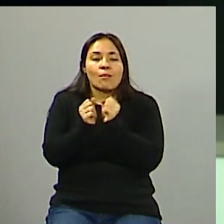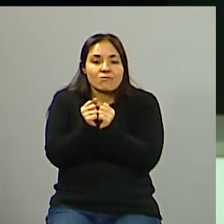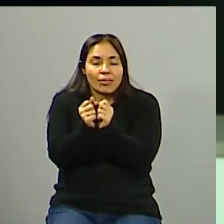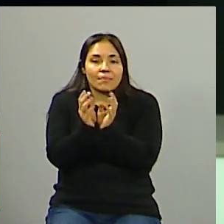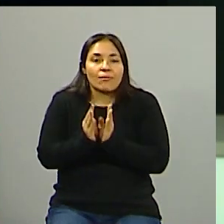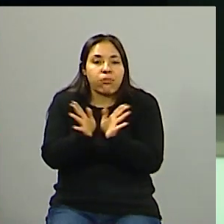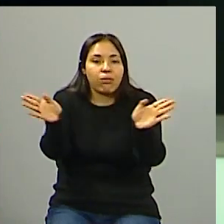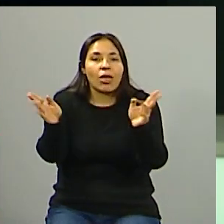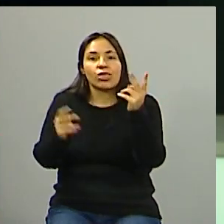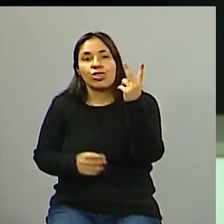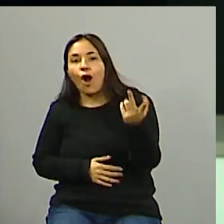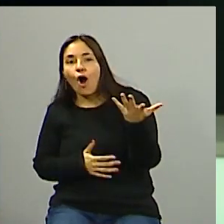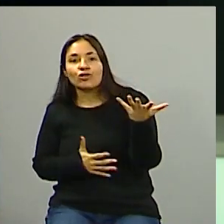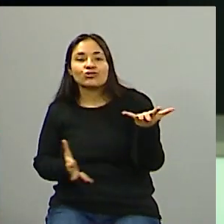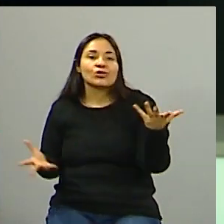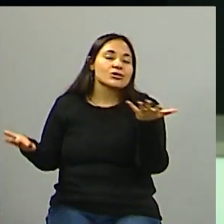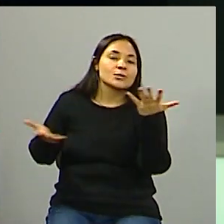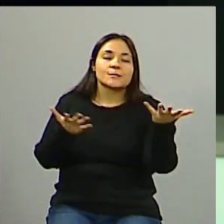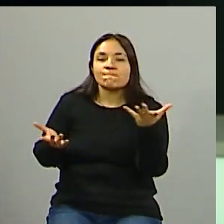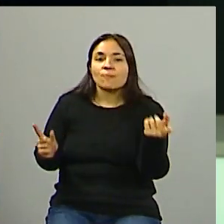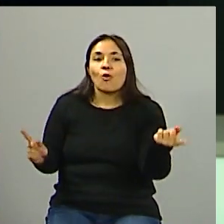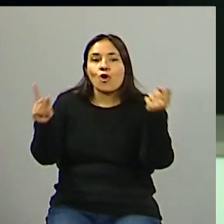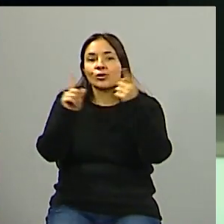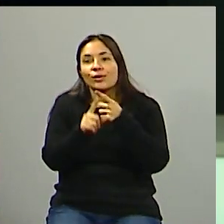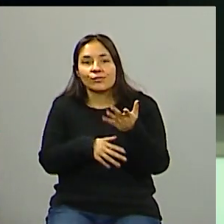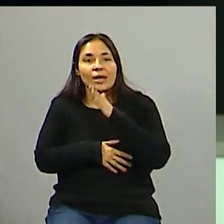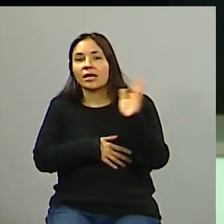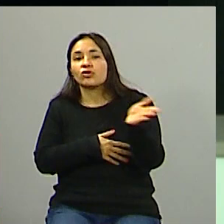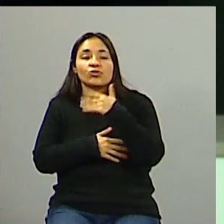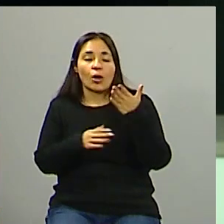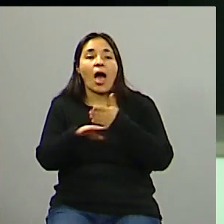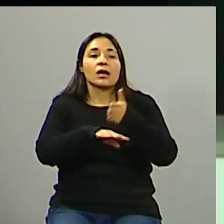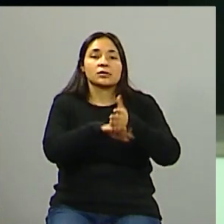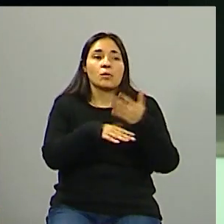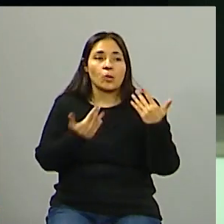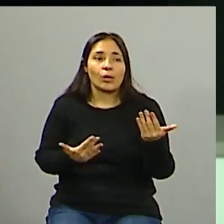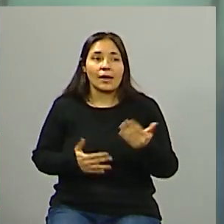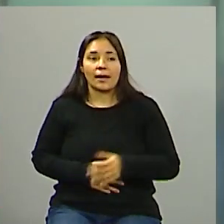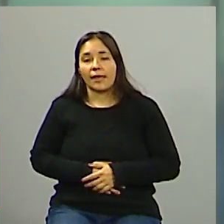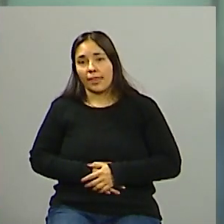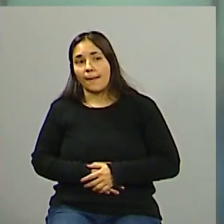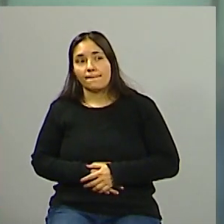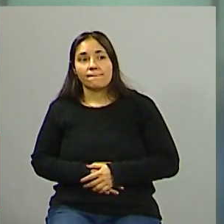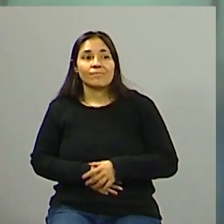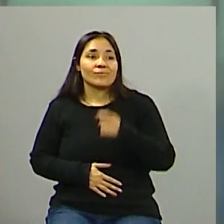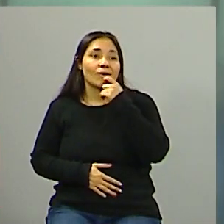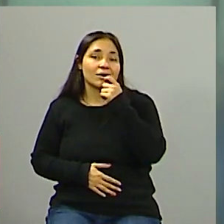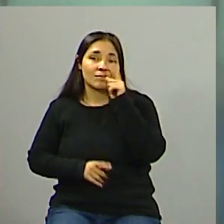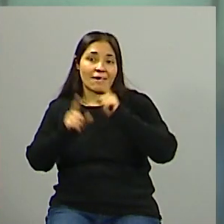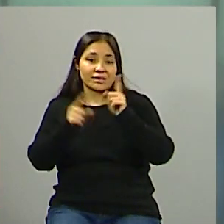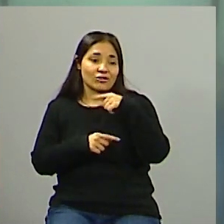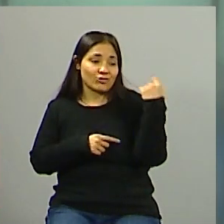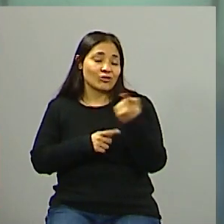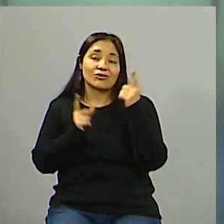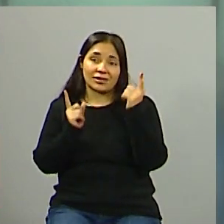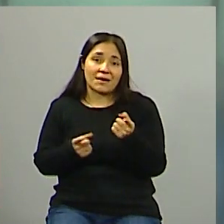se complementen para que realmente todos y todas puedan acceder. Si no es como... Pero si nos pasa a nosotros, digo, Belén, cuando